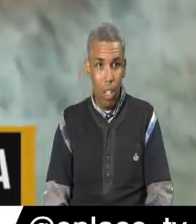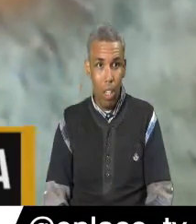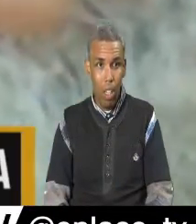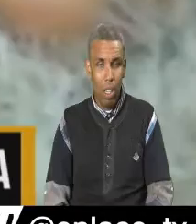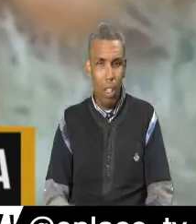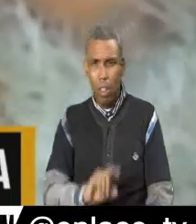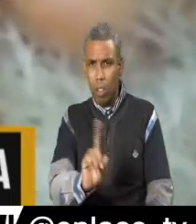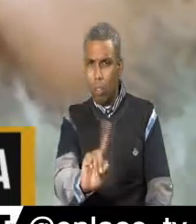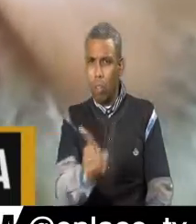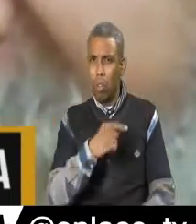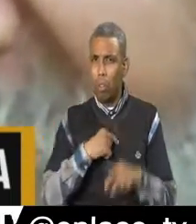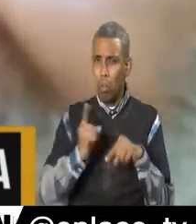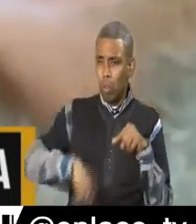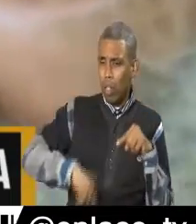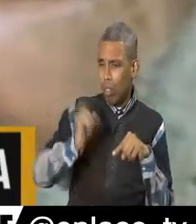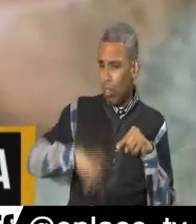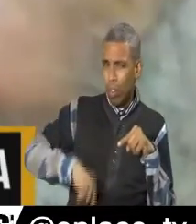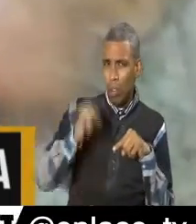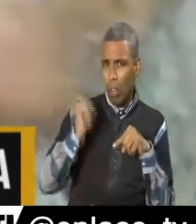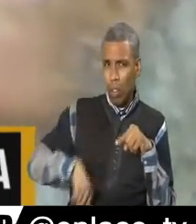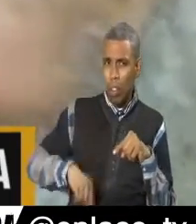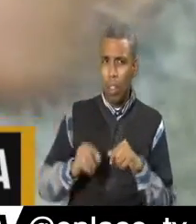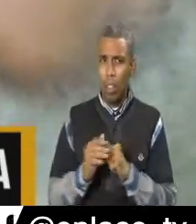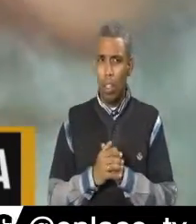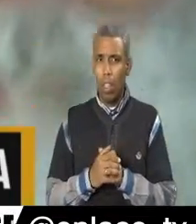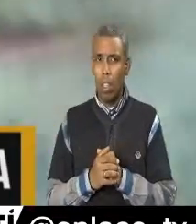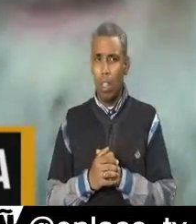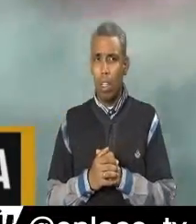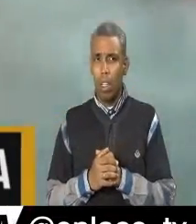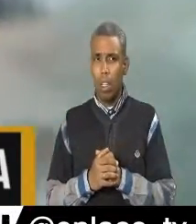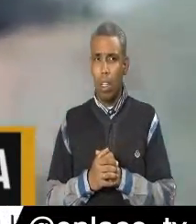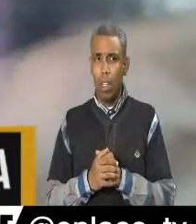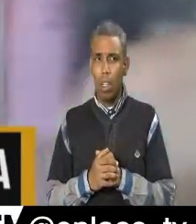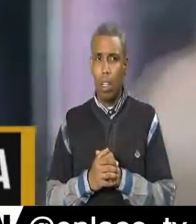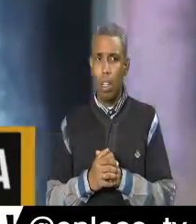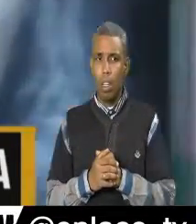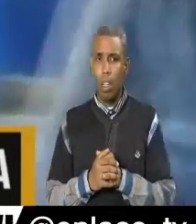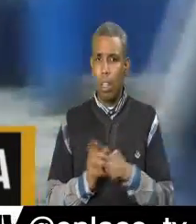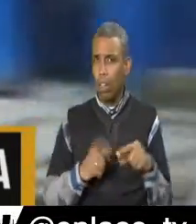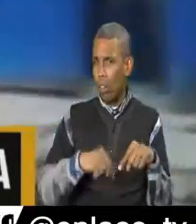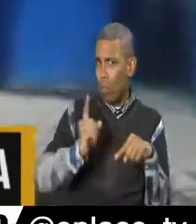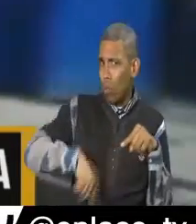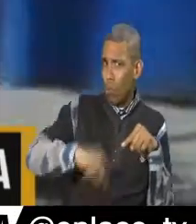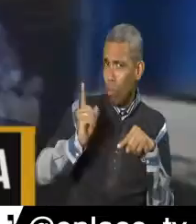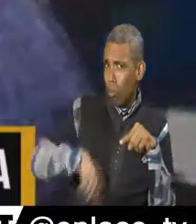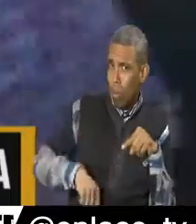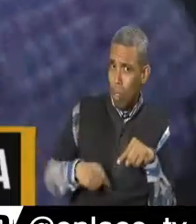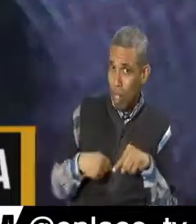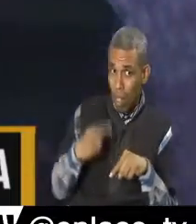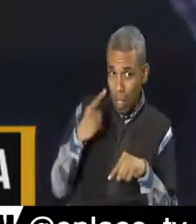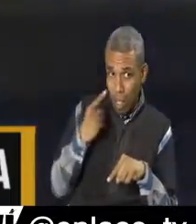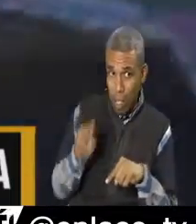yo no puedo dejar la carretera esta burraña, es que es la que me da él.